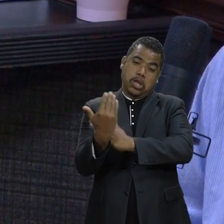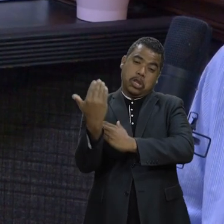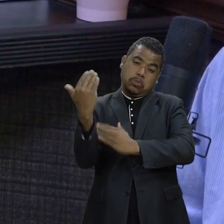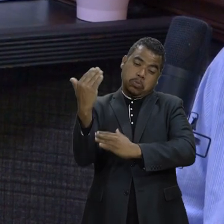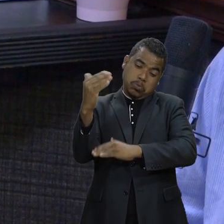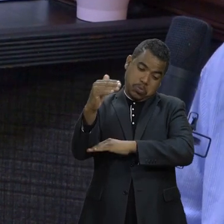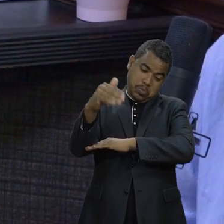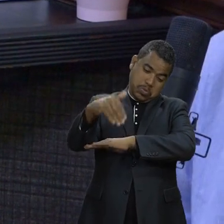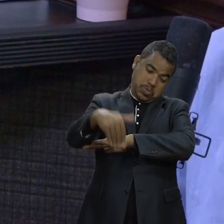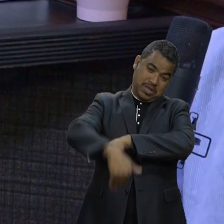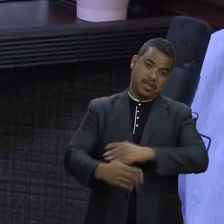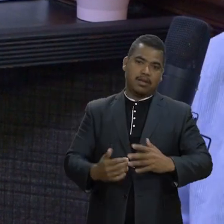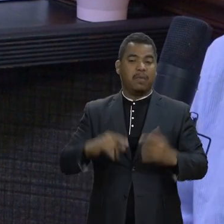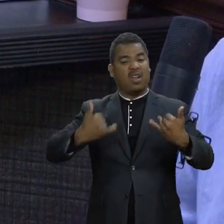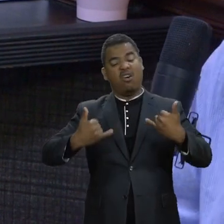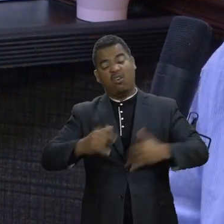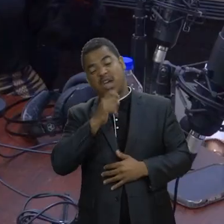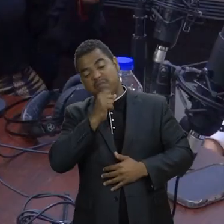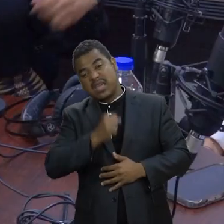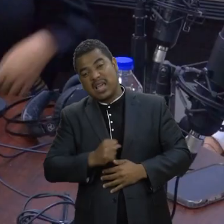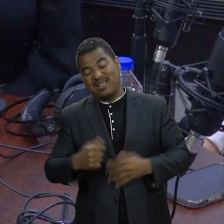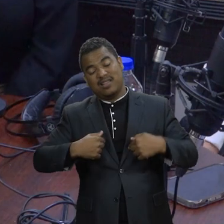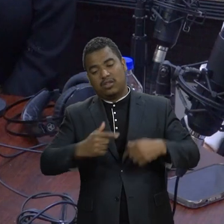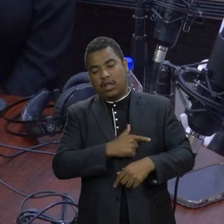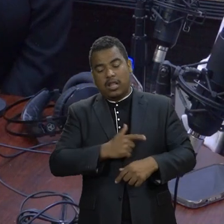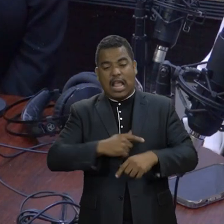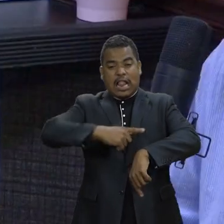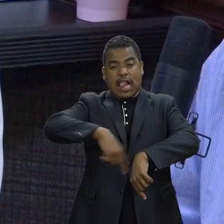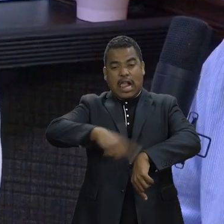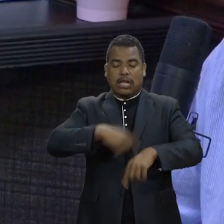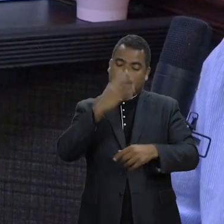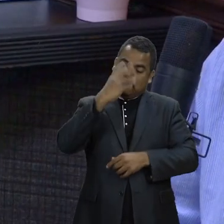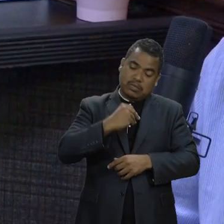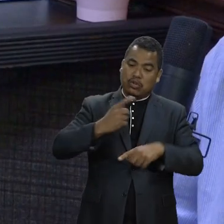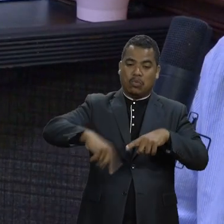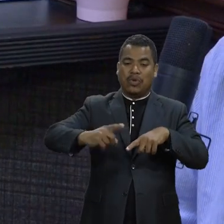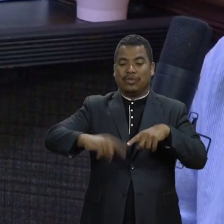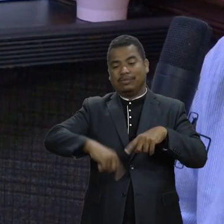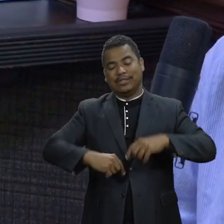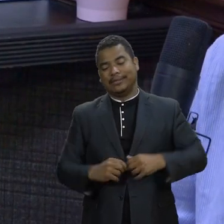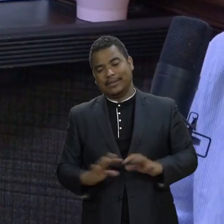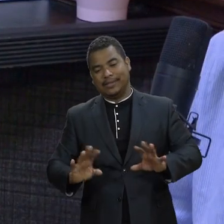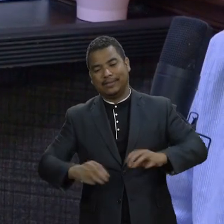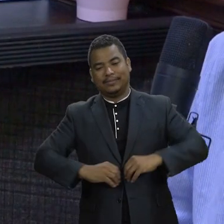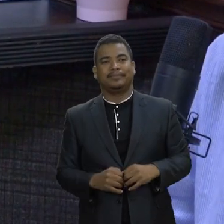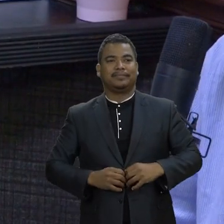tarde, pero ya no, la vejez no me ha dado. No, pero eso es lo que te ha mantenido joven, créeme. Sí, dormir, descansar,